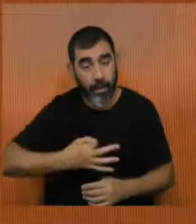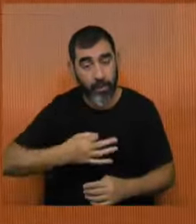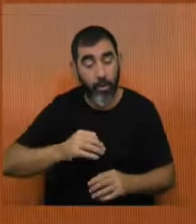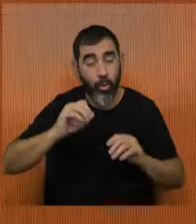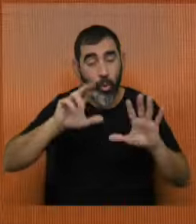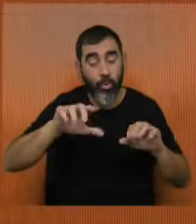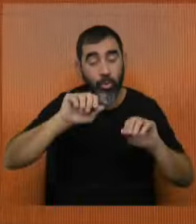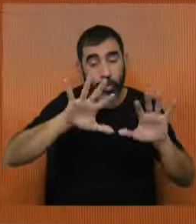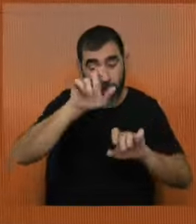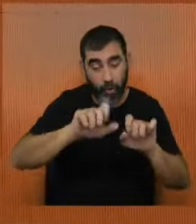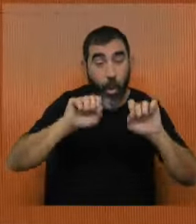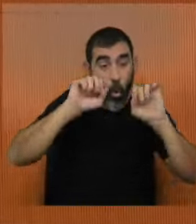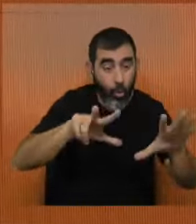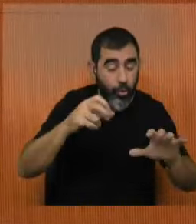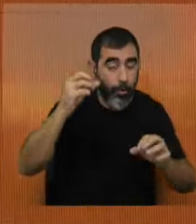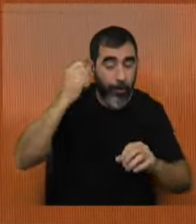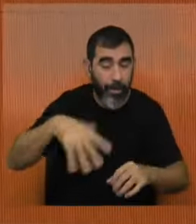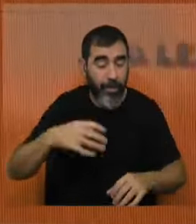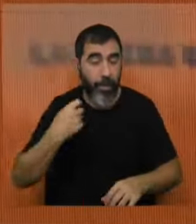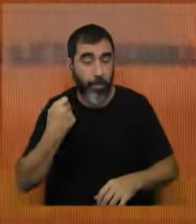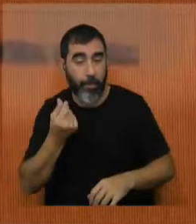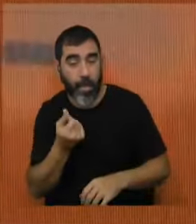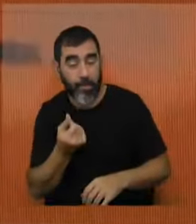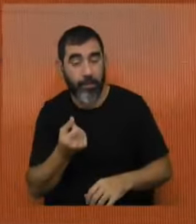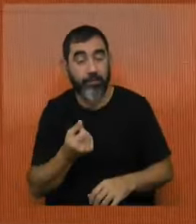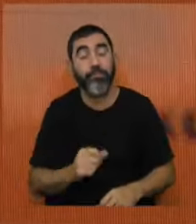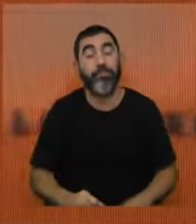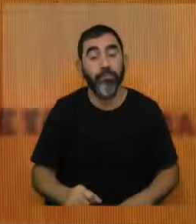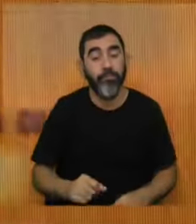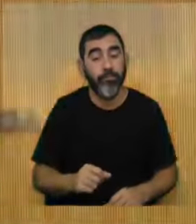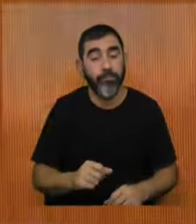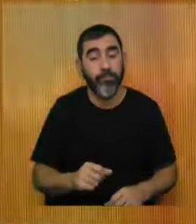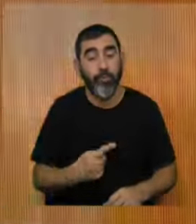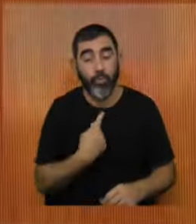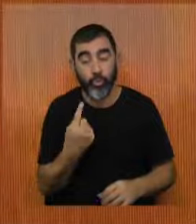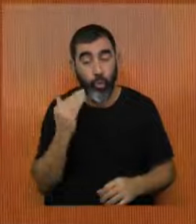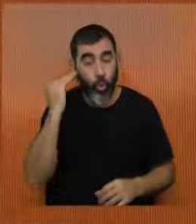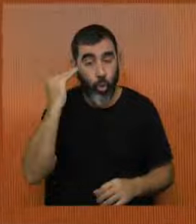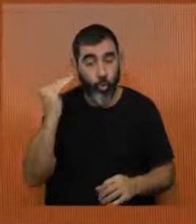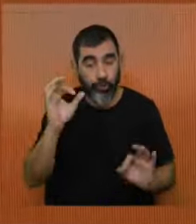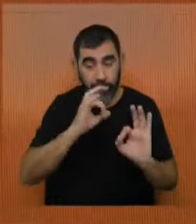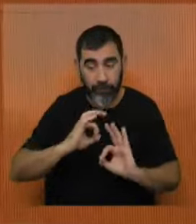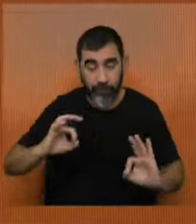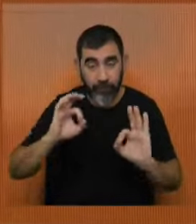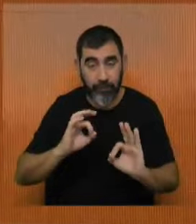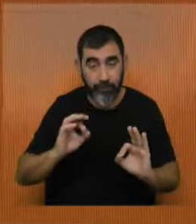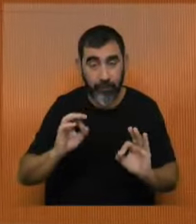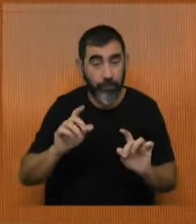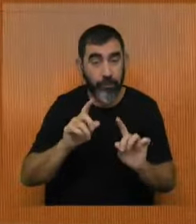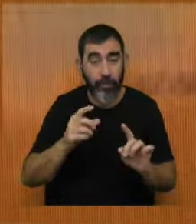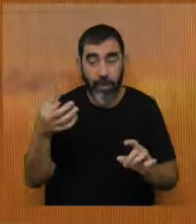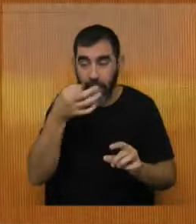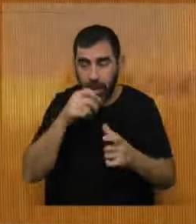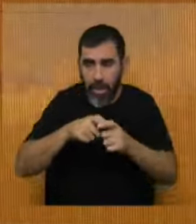oo de cada 10 uruguayos que ha dejado en el aislamiento a los docentes que no le pone freno al